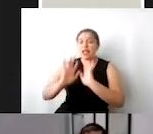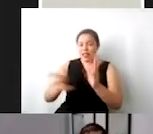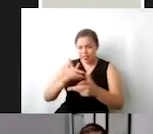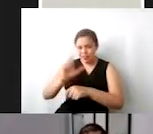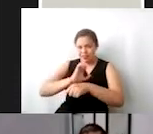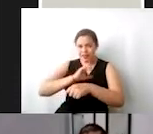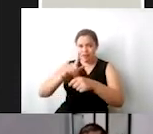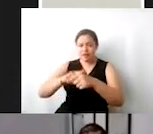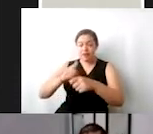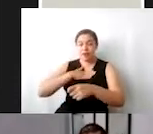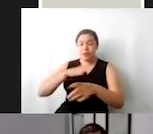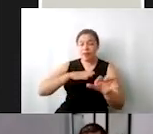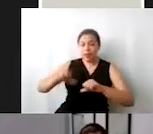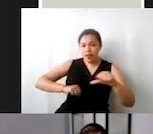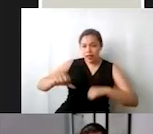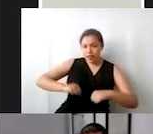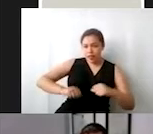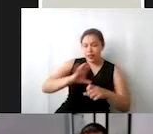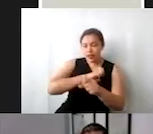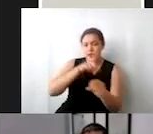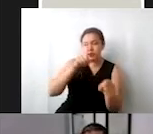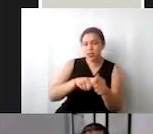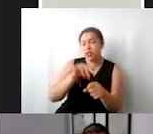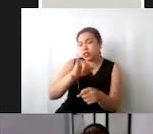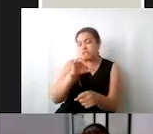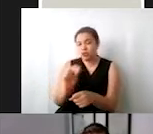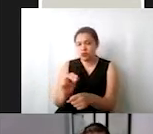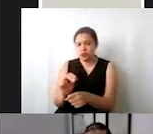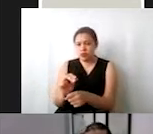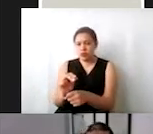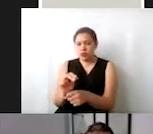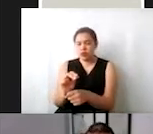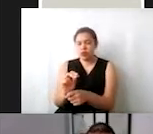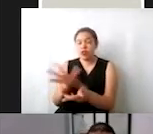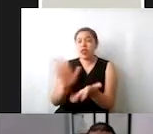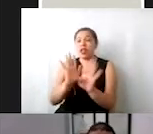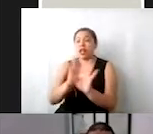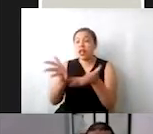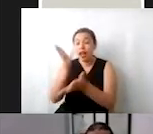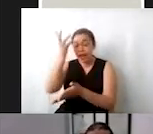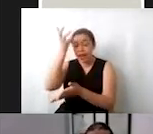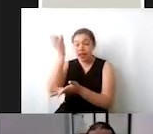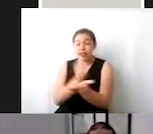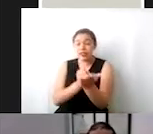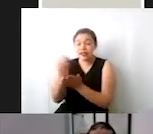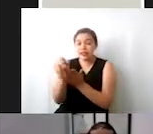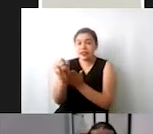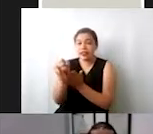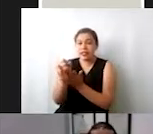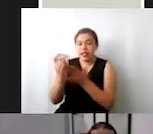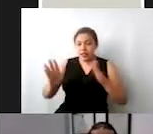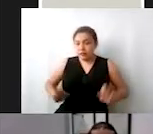propia actividad no va a definir si somos especializados o no. Lo que va a definir el carácter